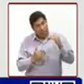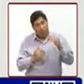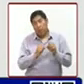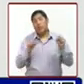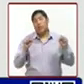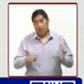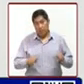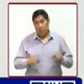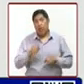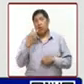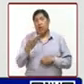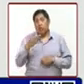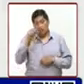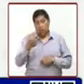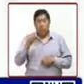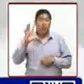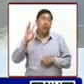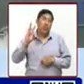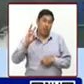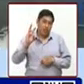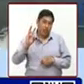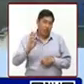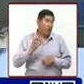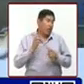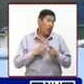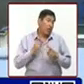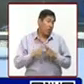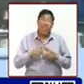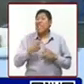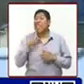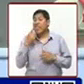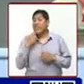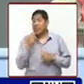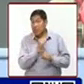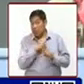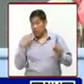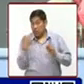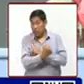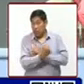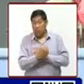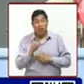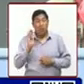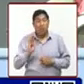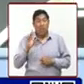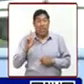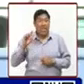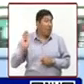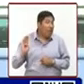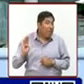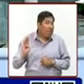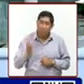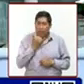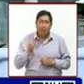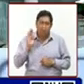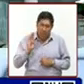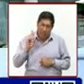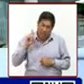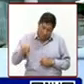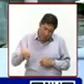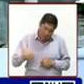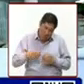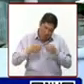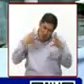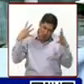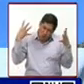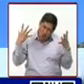sistema, 2.16. Entonces, señalar que la situación que tiene el BDP es crítica, con una mora muy